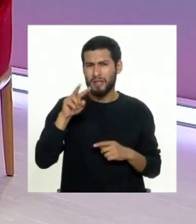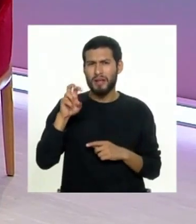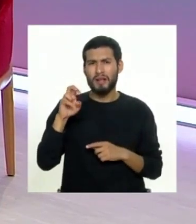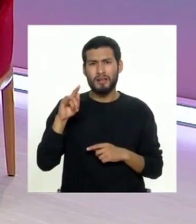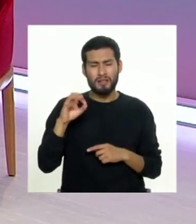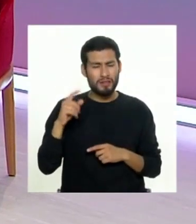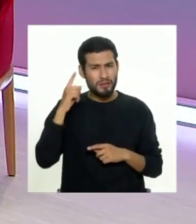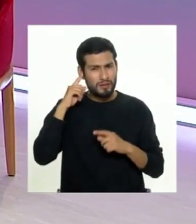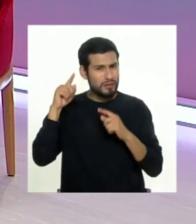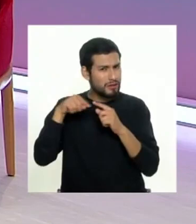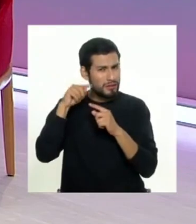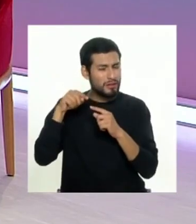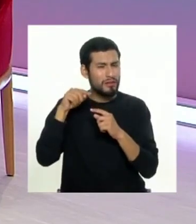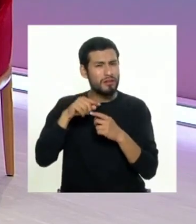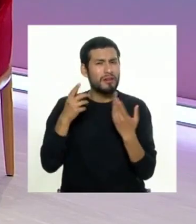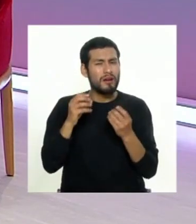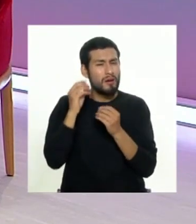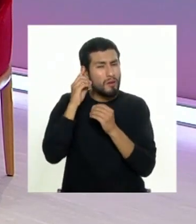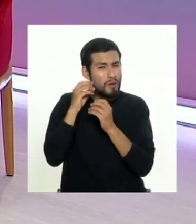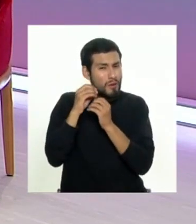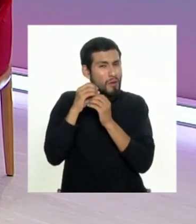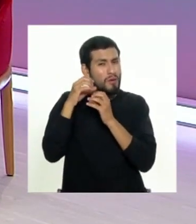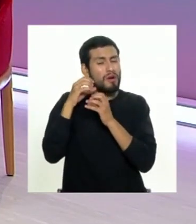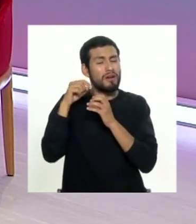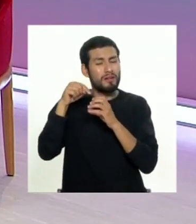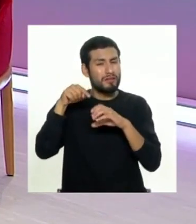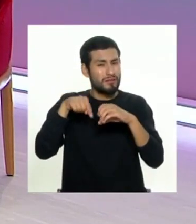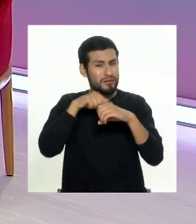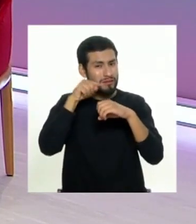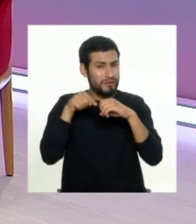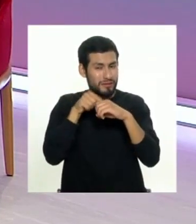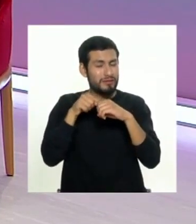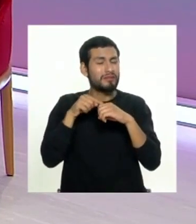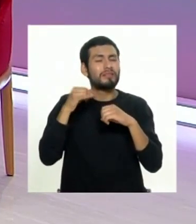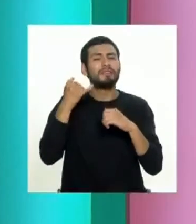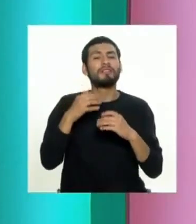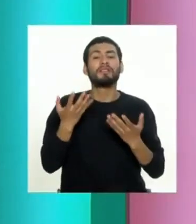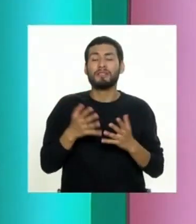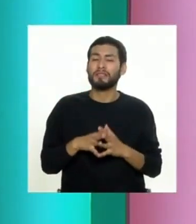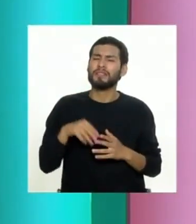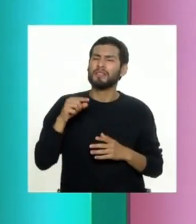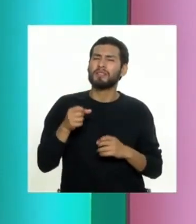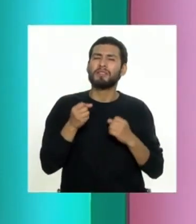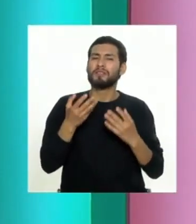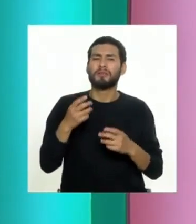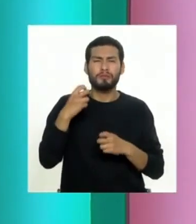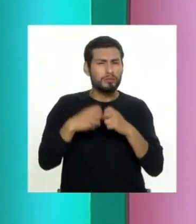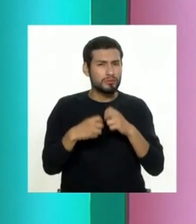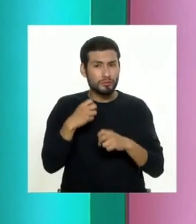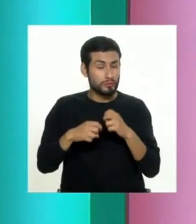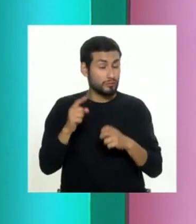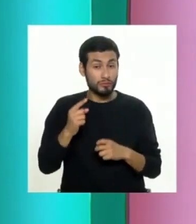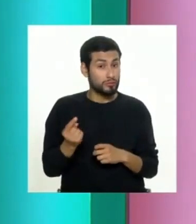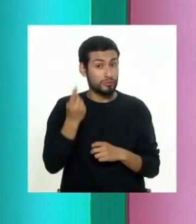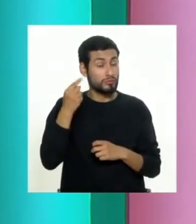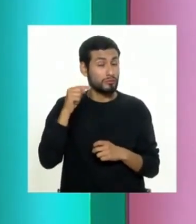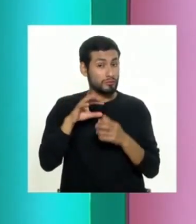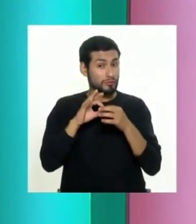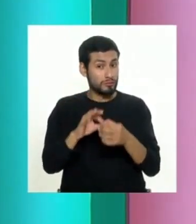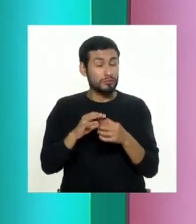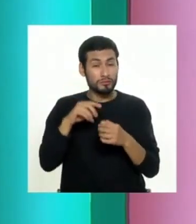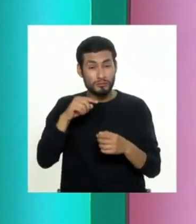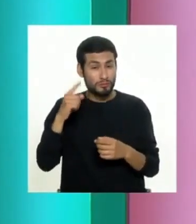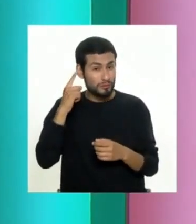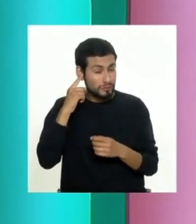por laberintitis, que es una inflamación del laberinto en el oído interno, y lo que ya vienen a ser estos problemas no necesariamente vinculados a las